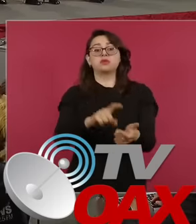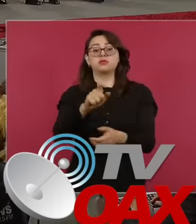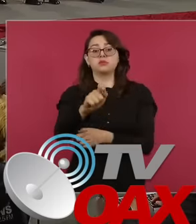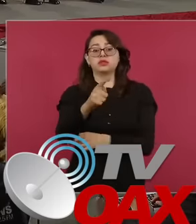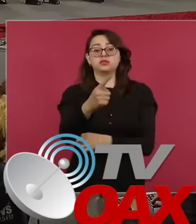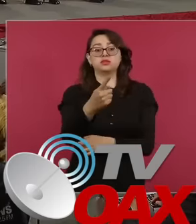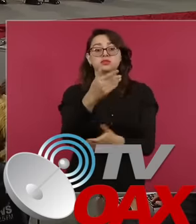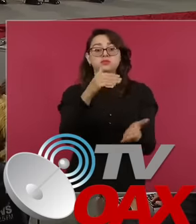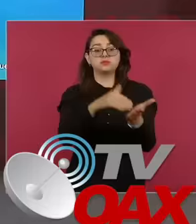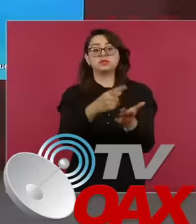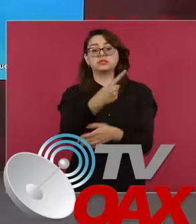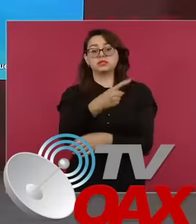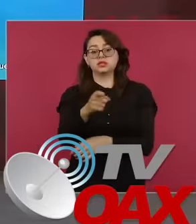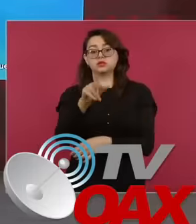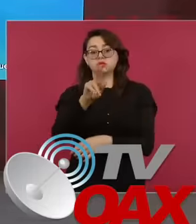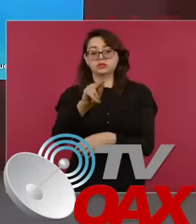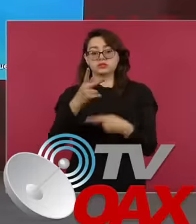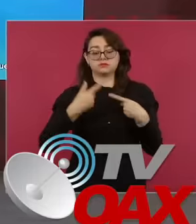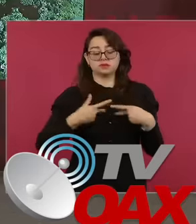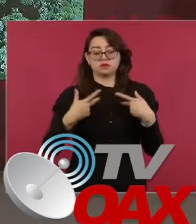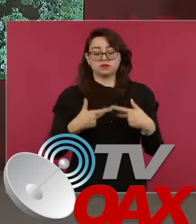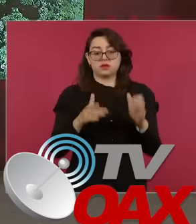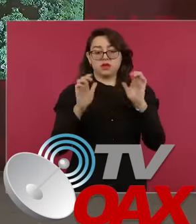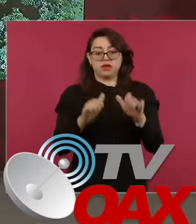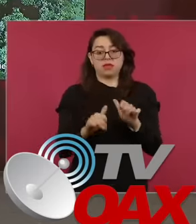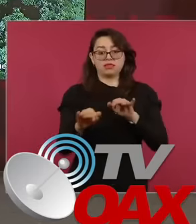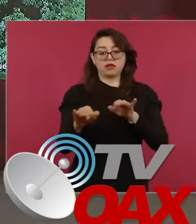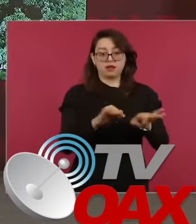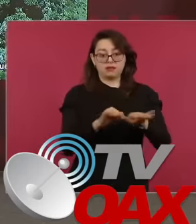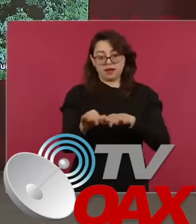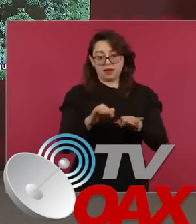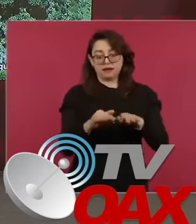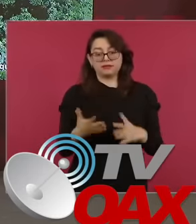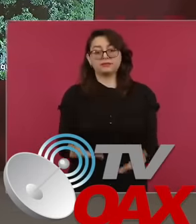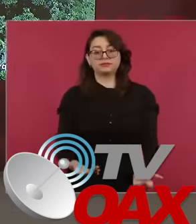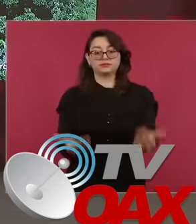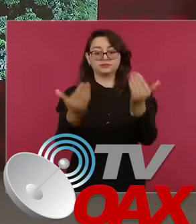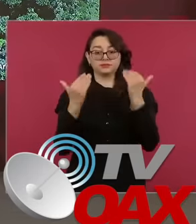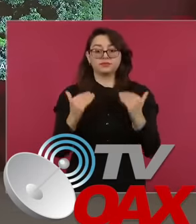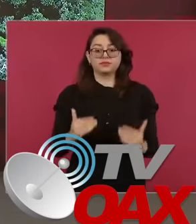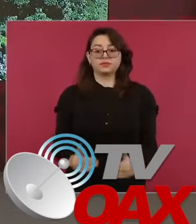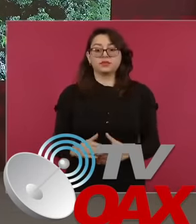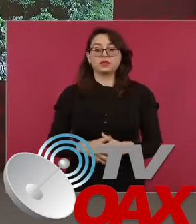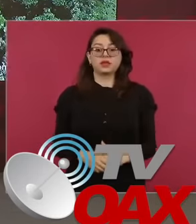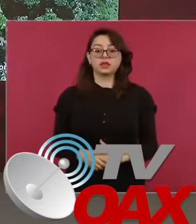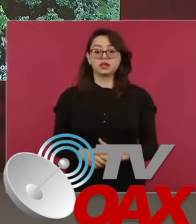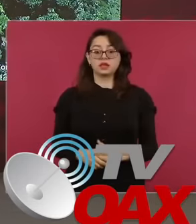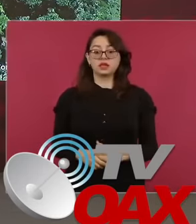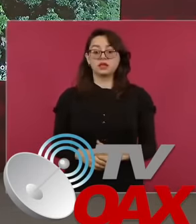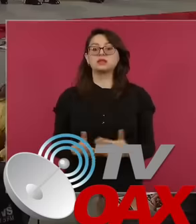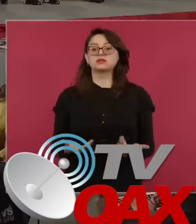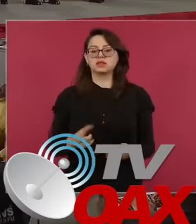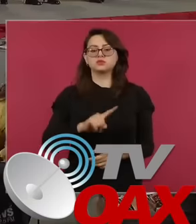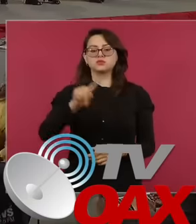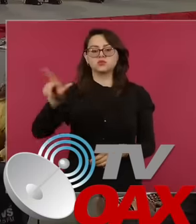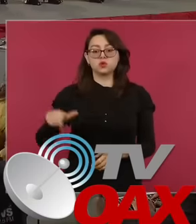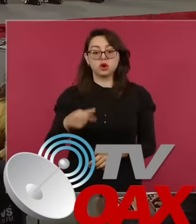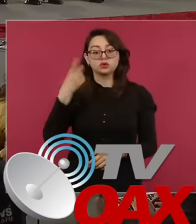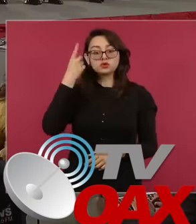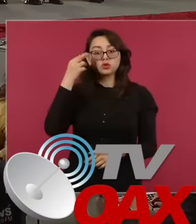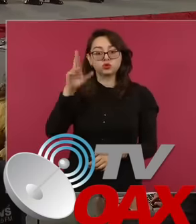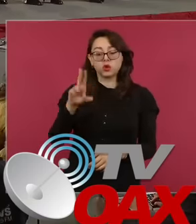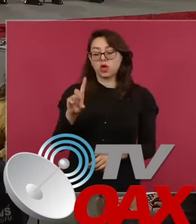21,180 empleos a la población de la zona. En la siguiente lámina, ya el doctor Diego Prieto hablará también por